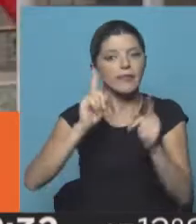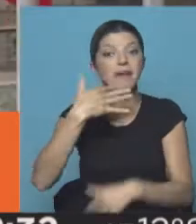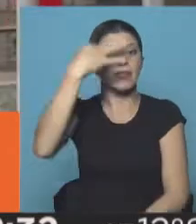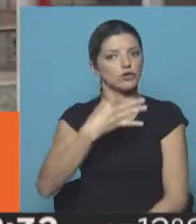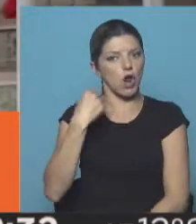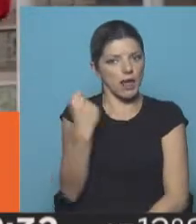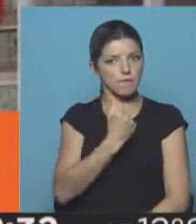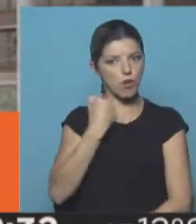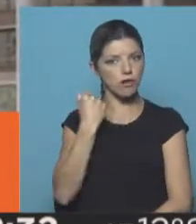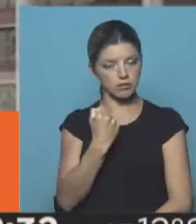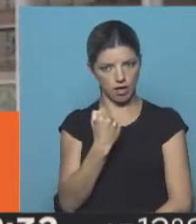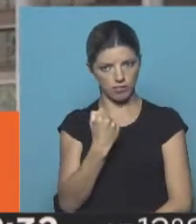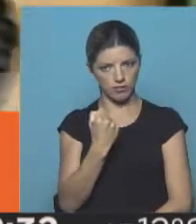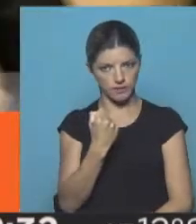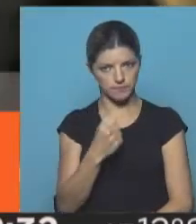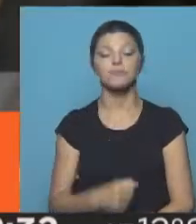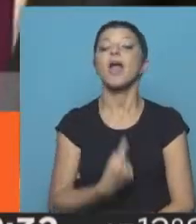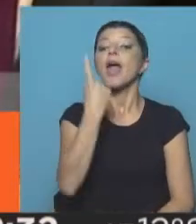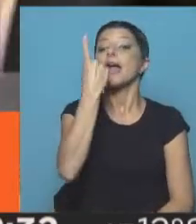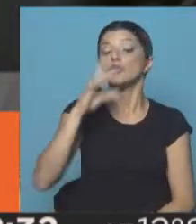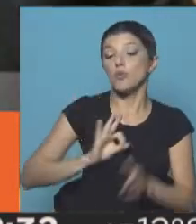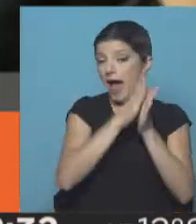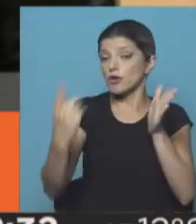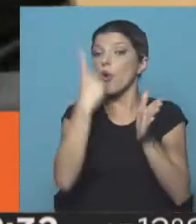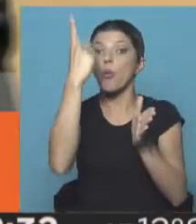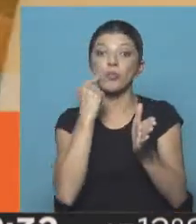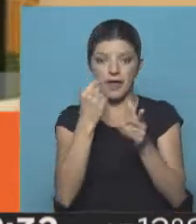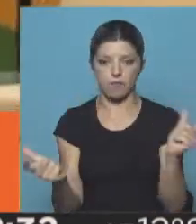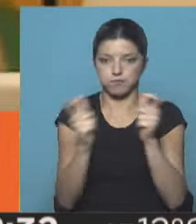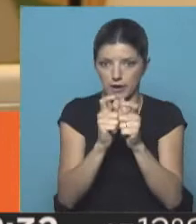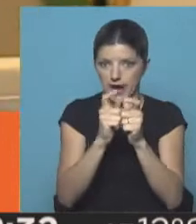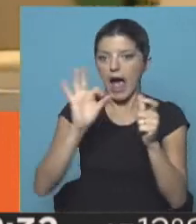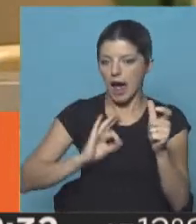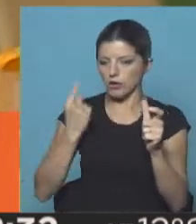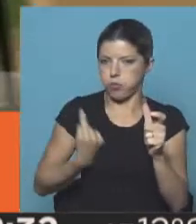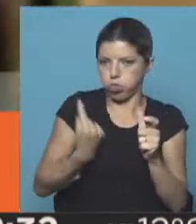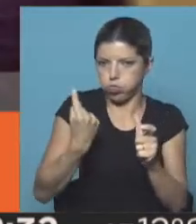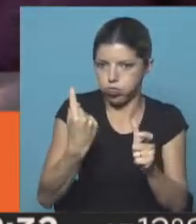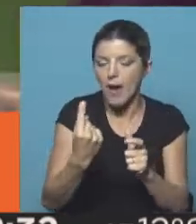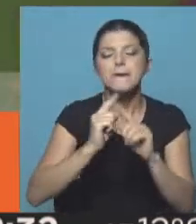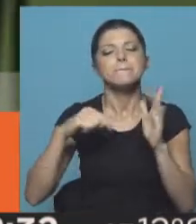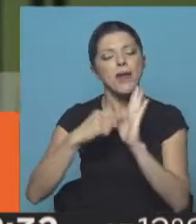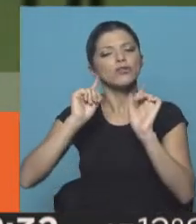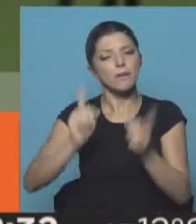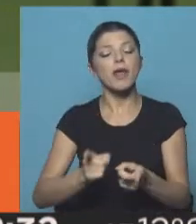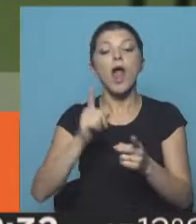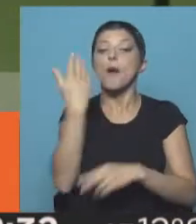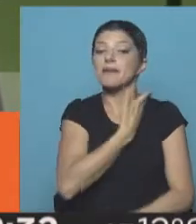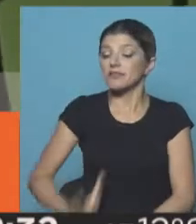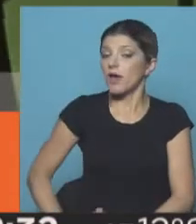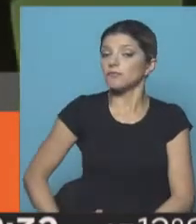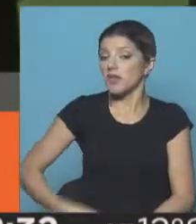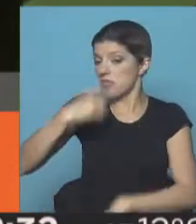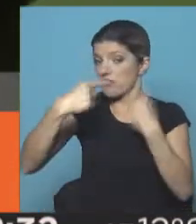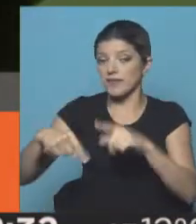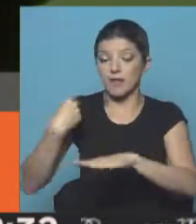relevantes, se hace precisamente una vez al año y en este caso fue también la primera oportunidad para varios jefes de gobierno, así como